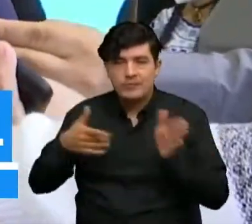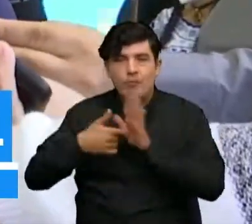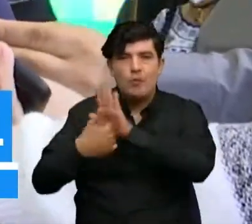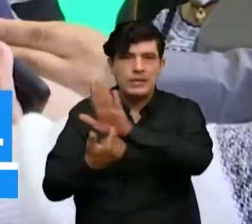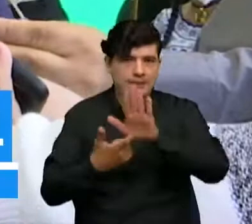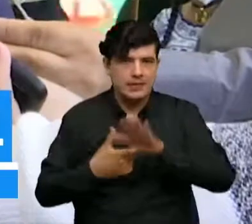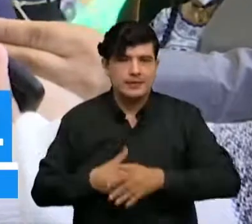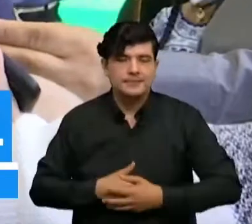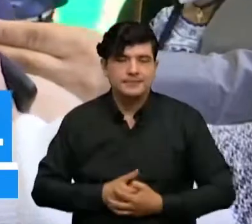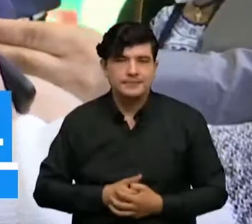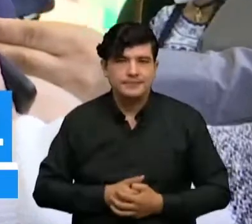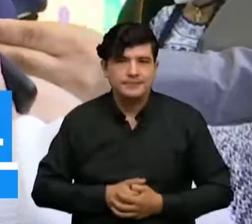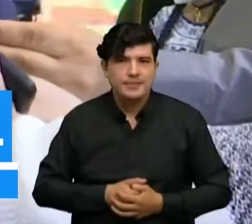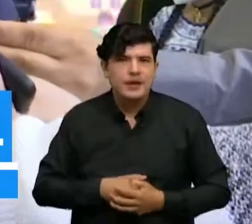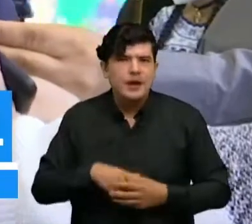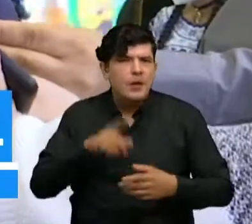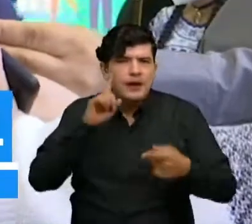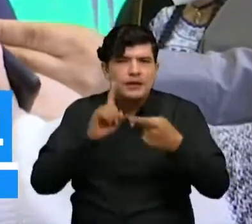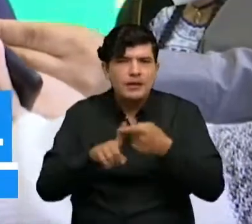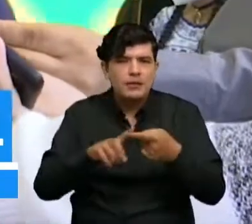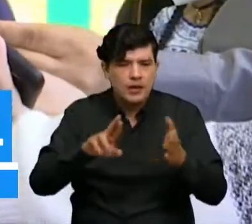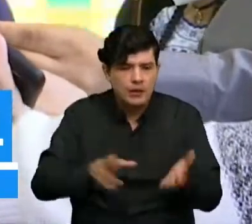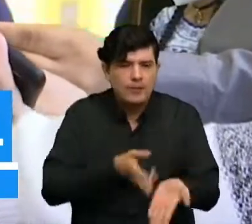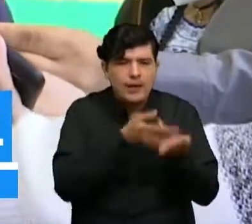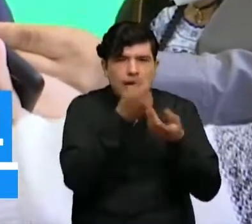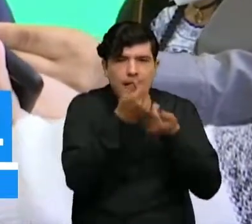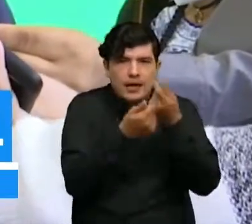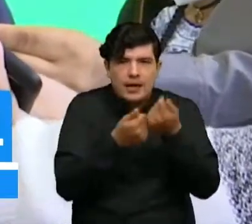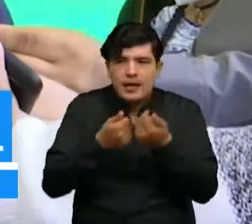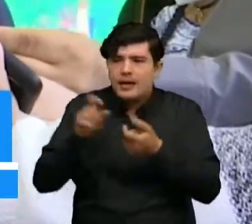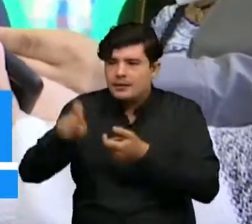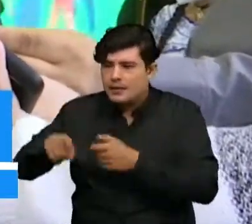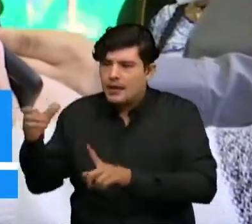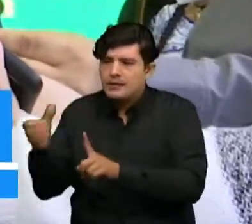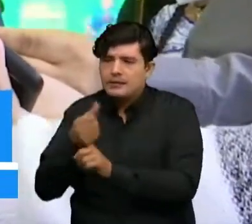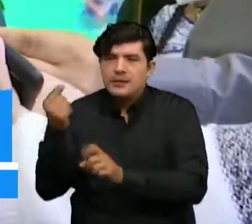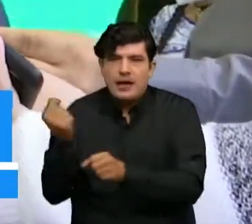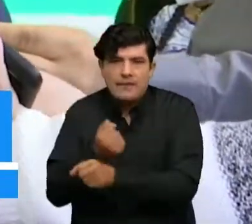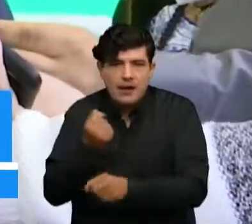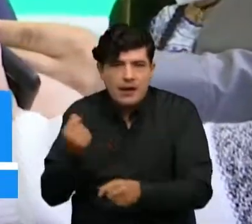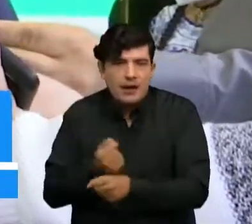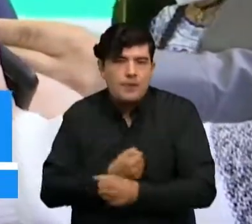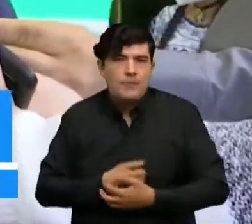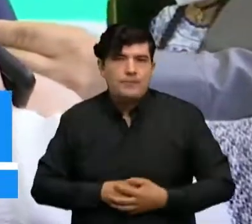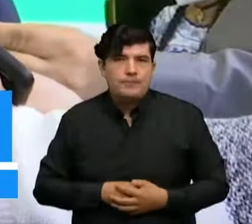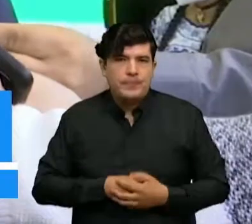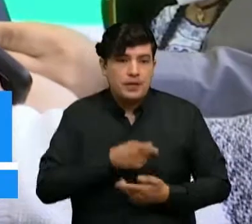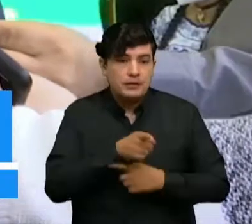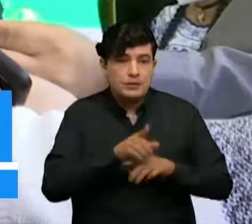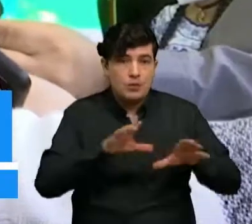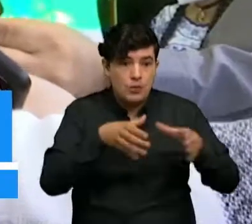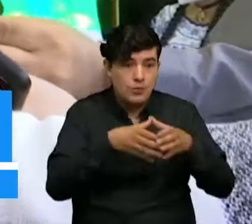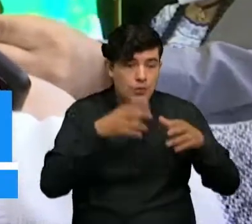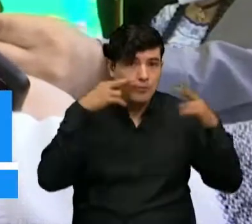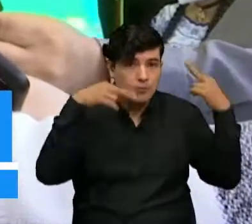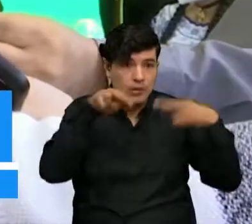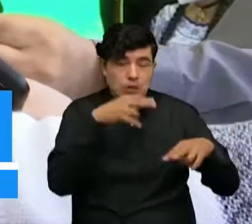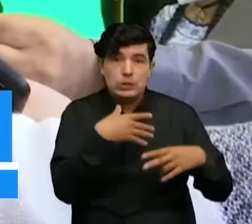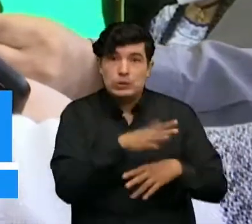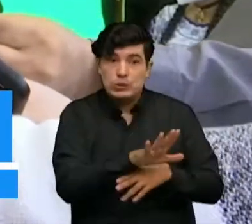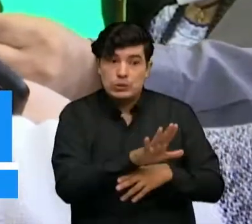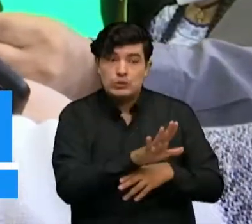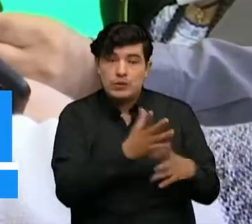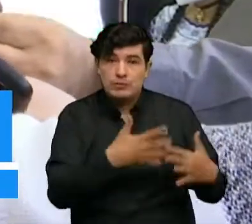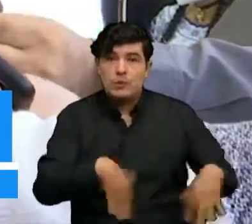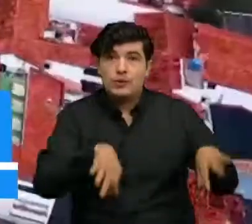reactivación económica, donde necesitamos recuperar fuentes de empleo, de trabajo, donde es uno de los sectores que genera los mayores